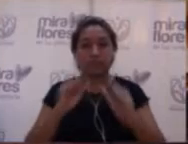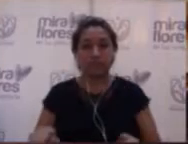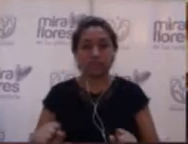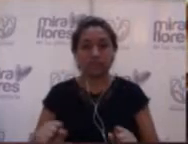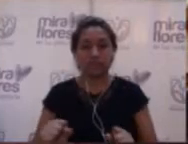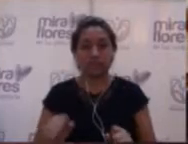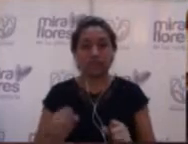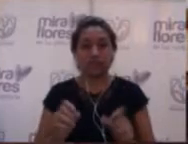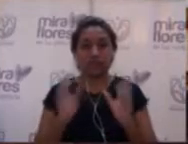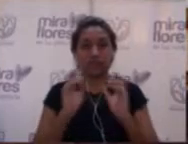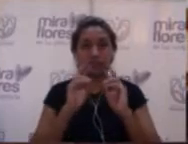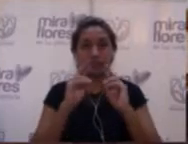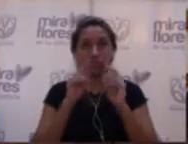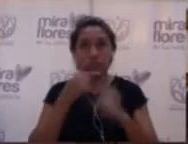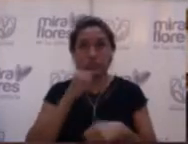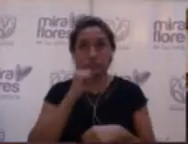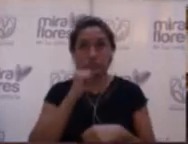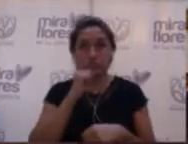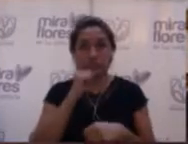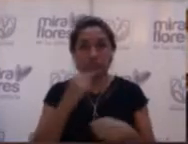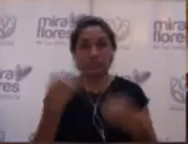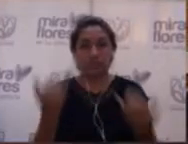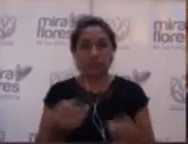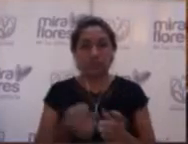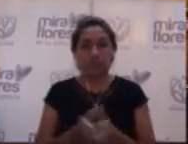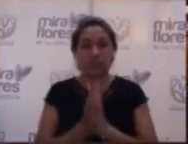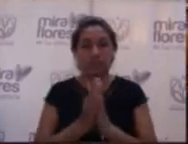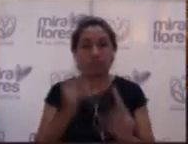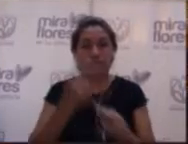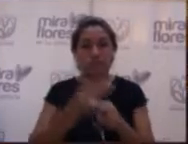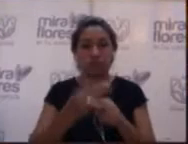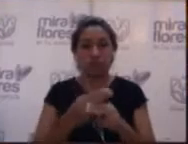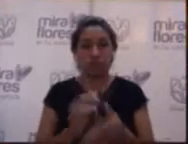del Consejo, que es mujer, que tome la lista.